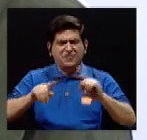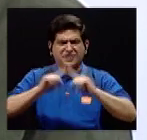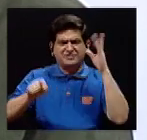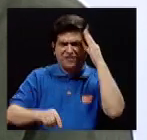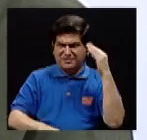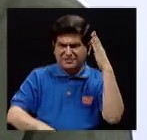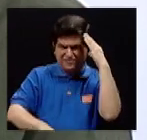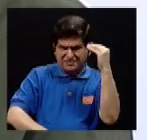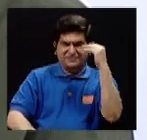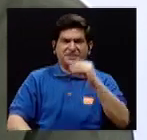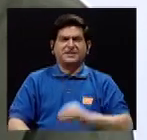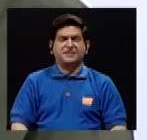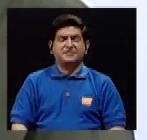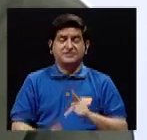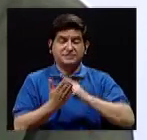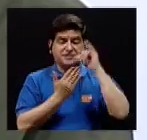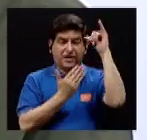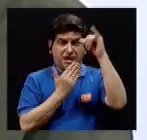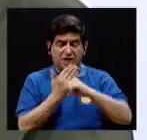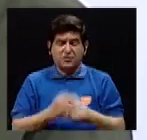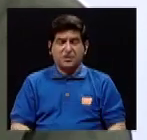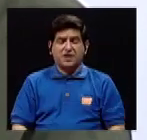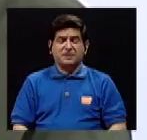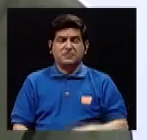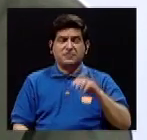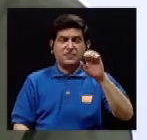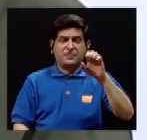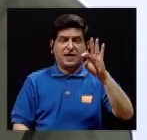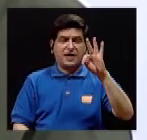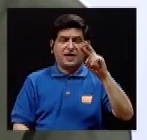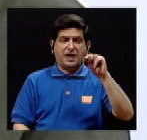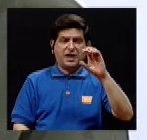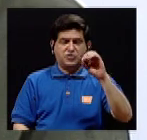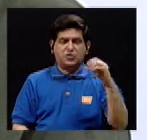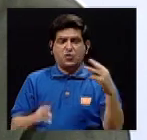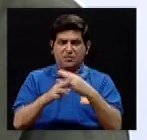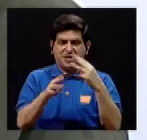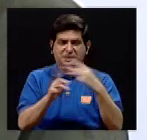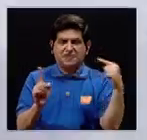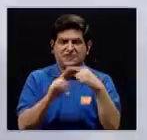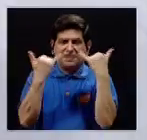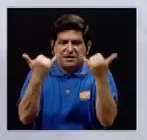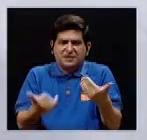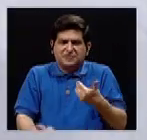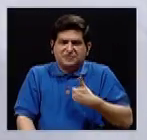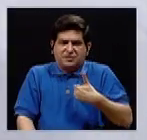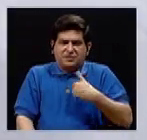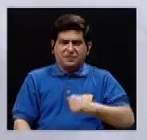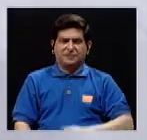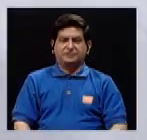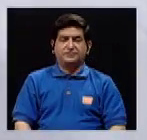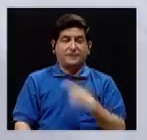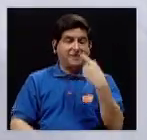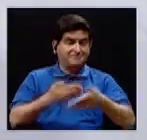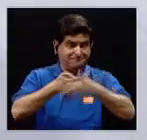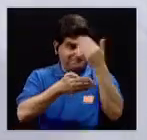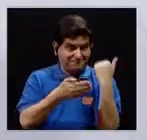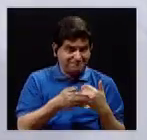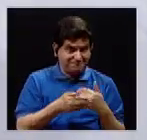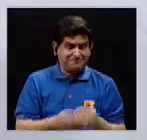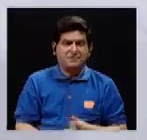diferentes experiencias que el proyecto etnomatemática ha tenido hasta la fecha Ajá bueno como le decía